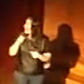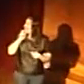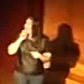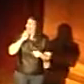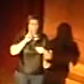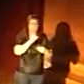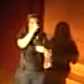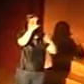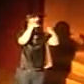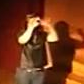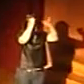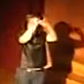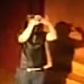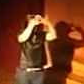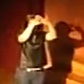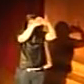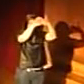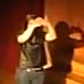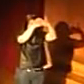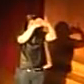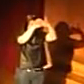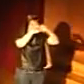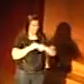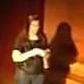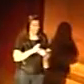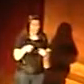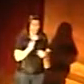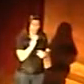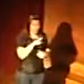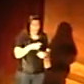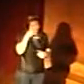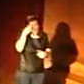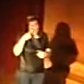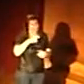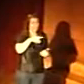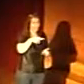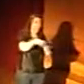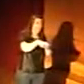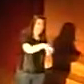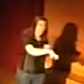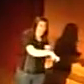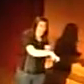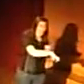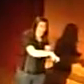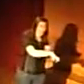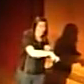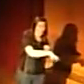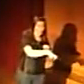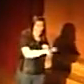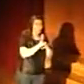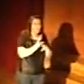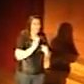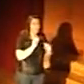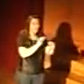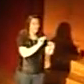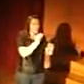y león de los Reyes Católicos y aquí a los Reyes Católicos bajando por una escalinata eh No deja de introducir ese espacio pero como ven su interpretación